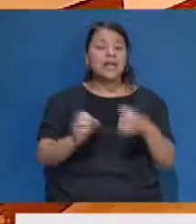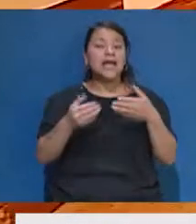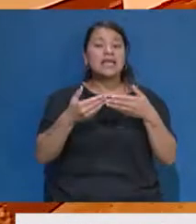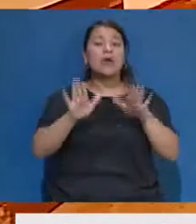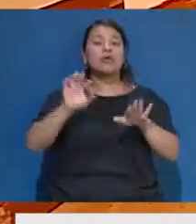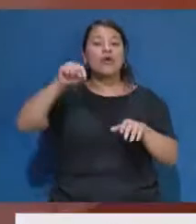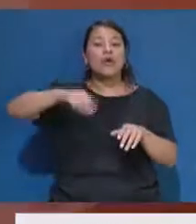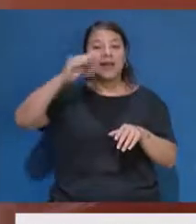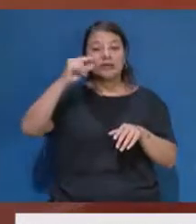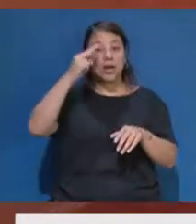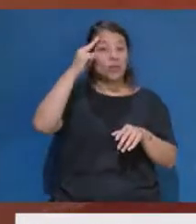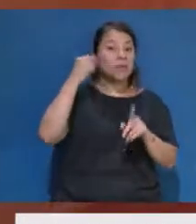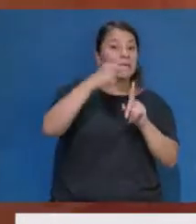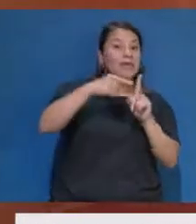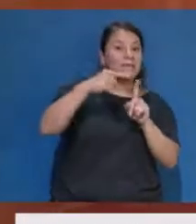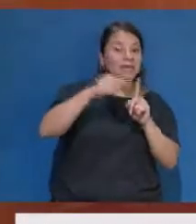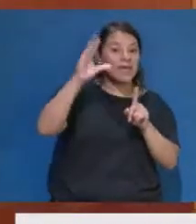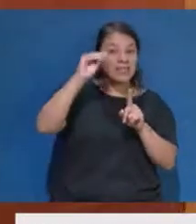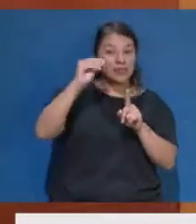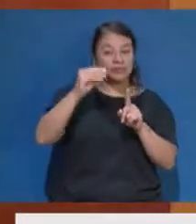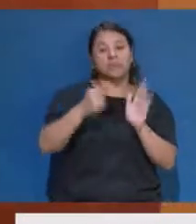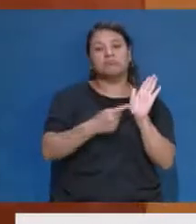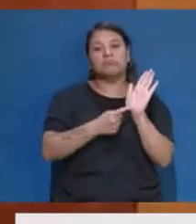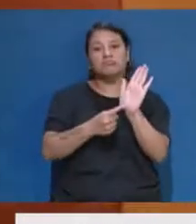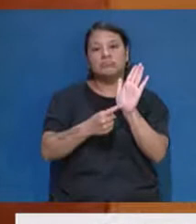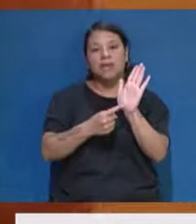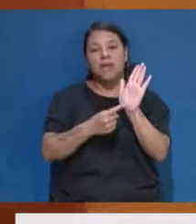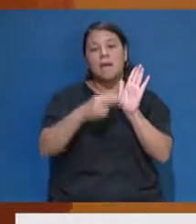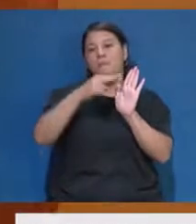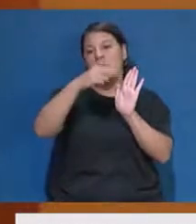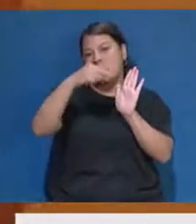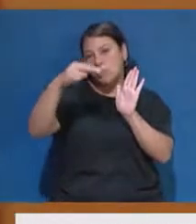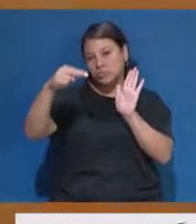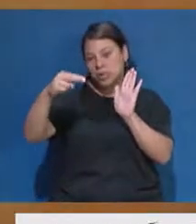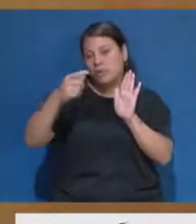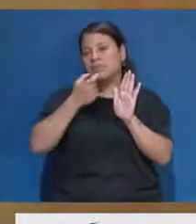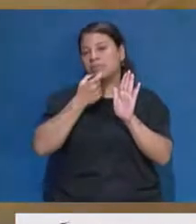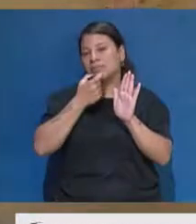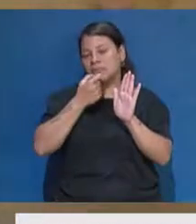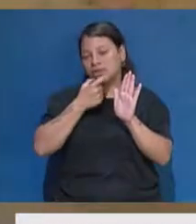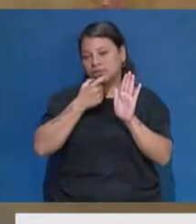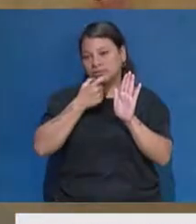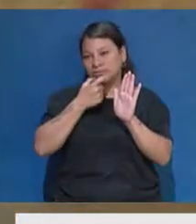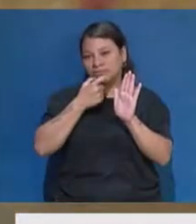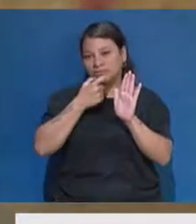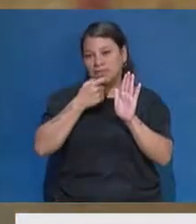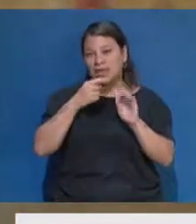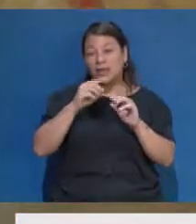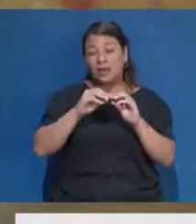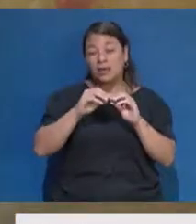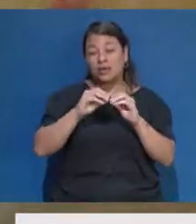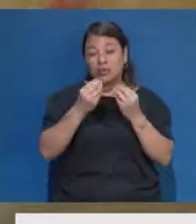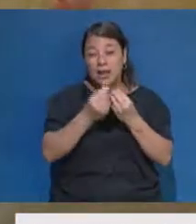a las 21:30, donde se expondrá parte de la colección del Museo Provincial. El museo tiene